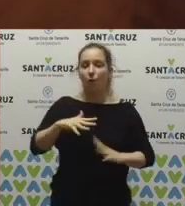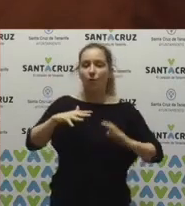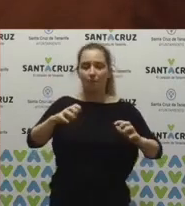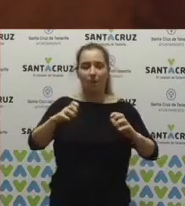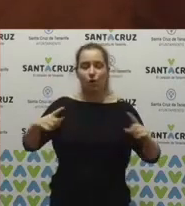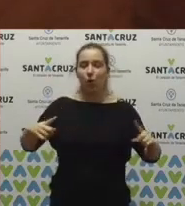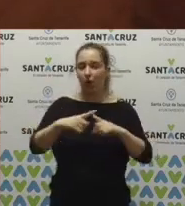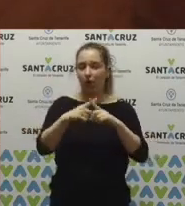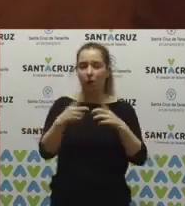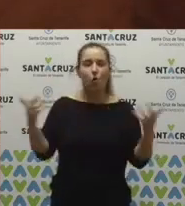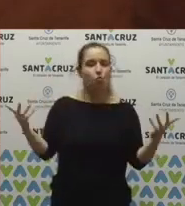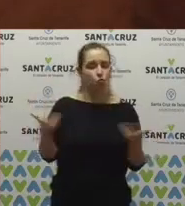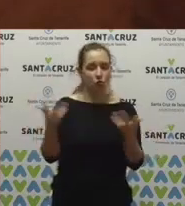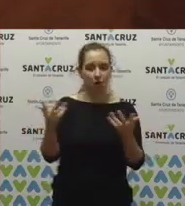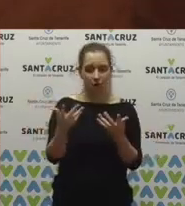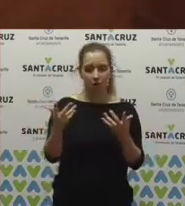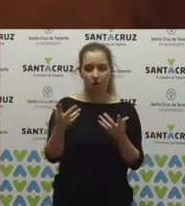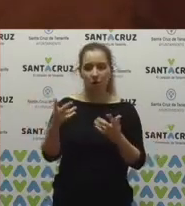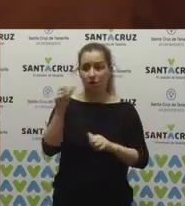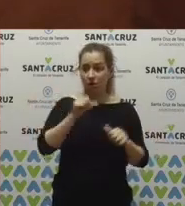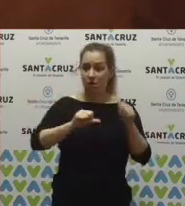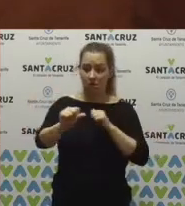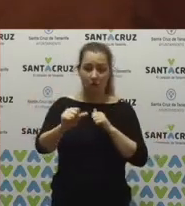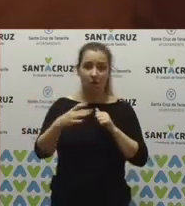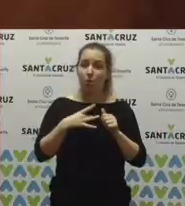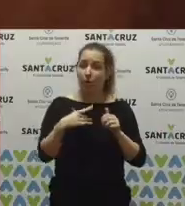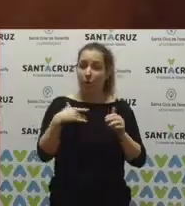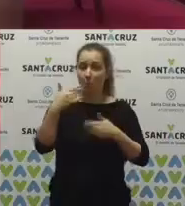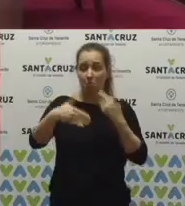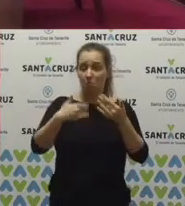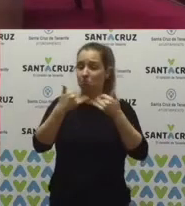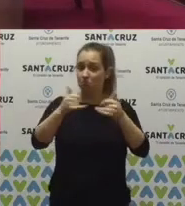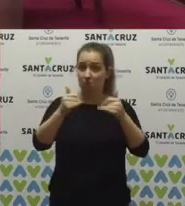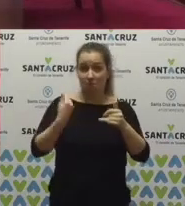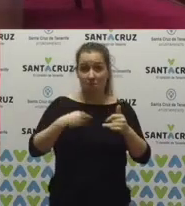podemos celebrar plenos extraordinarios como los que tenemos pendientes